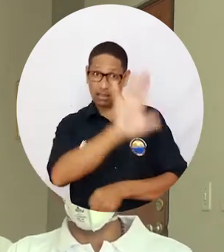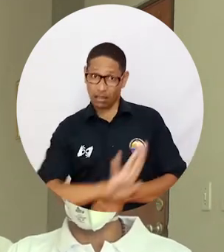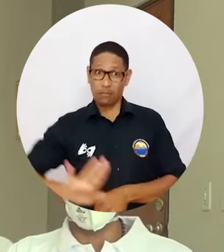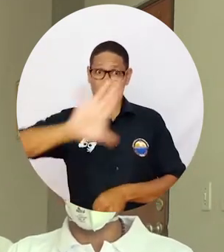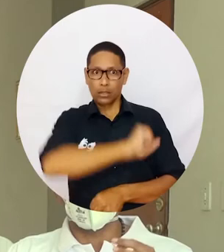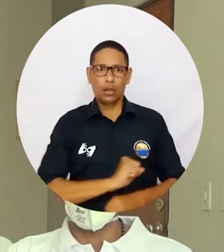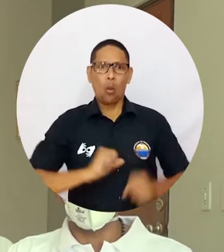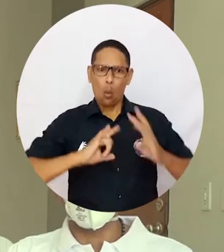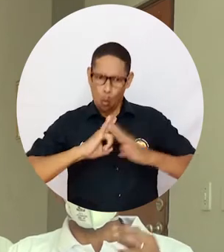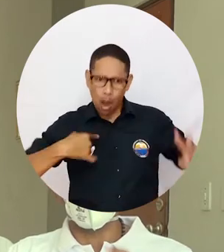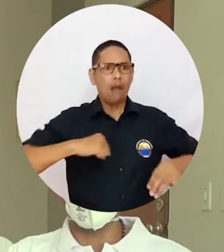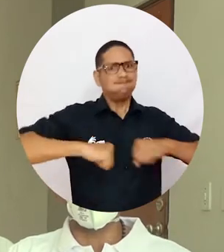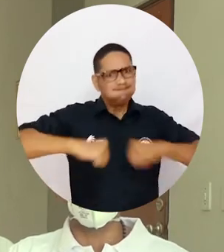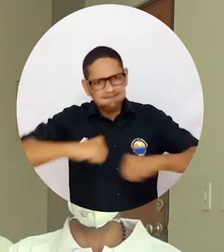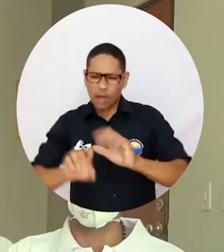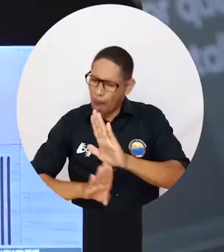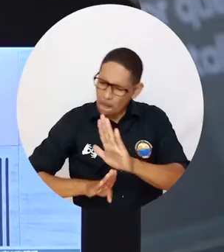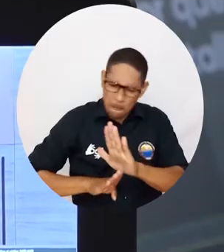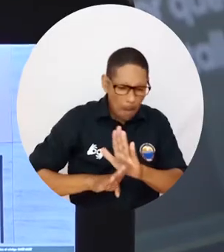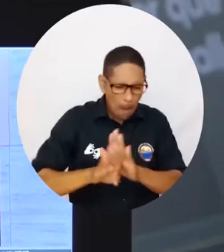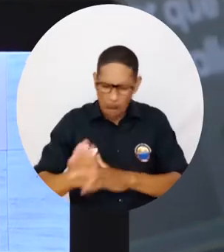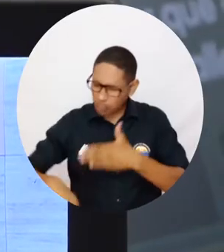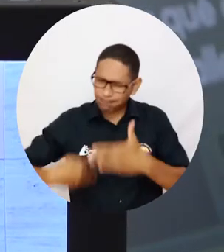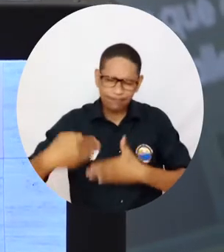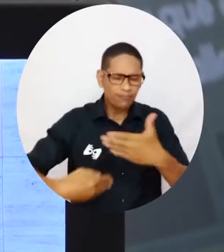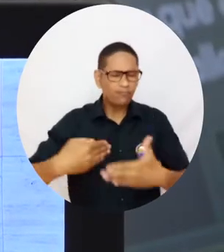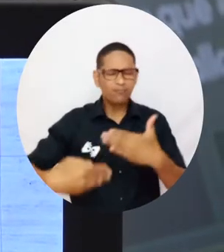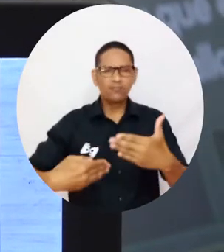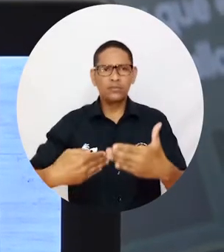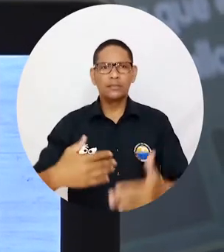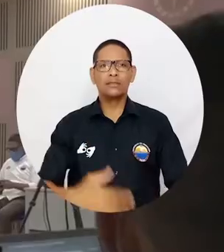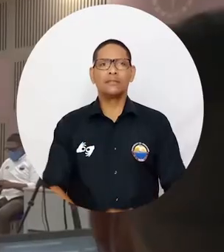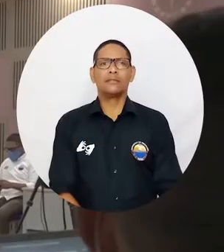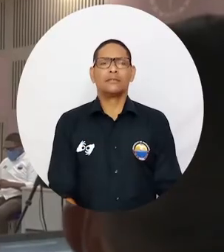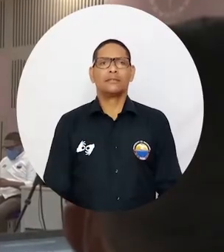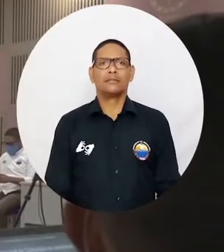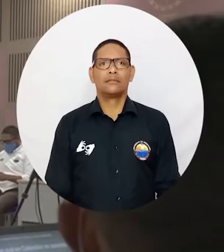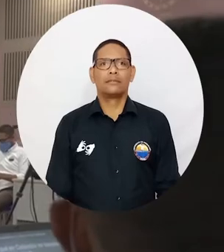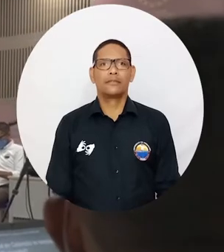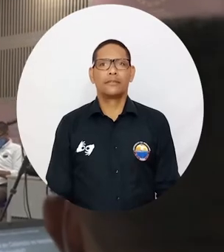moviliza, la Universidad Magdalena sigue avanzando.